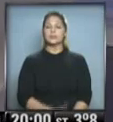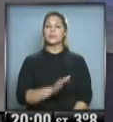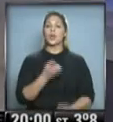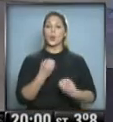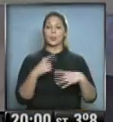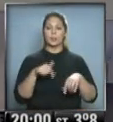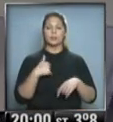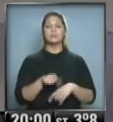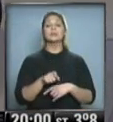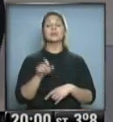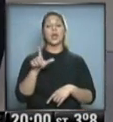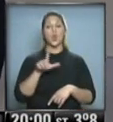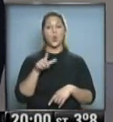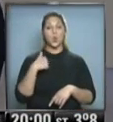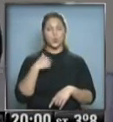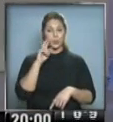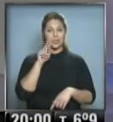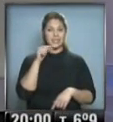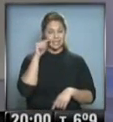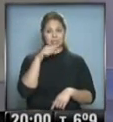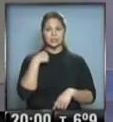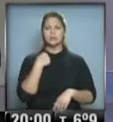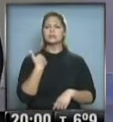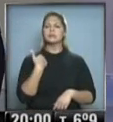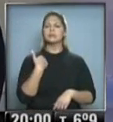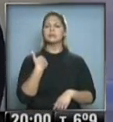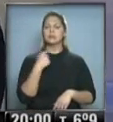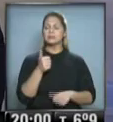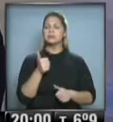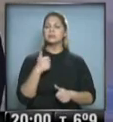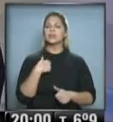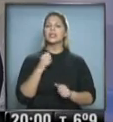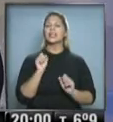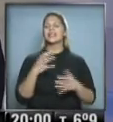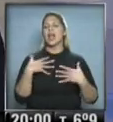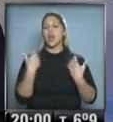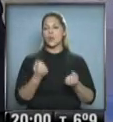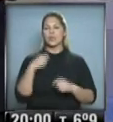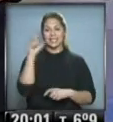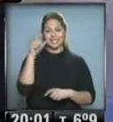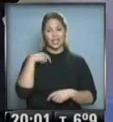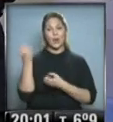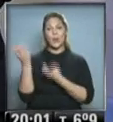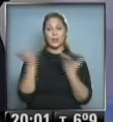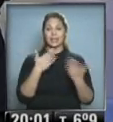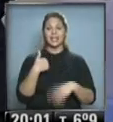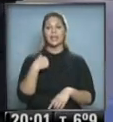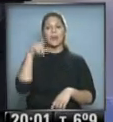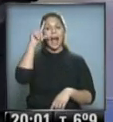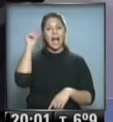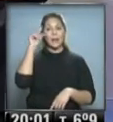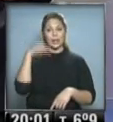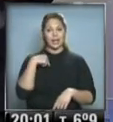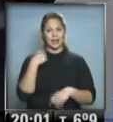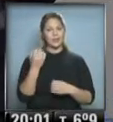comenzamos esta edición, este lunes de Visión 7 Central. Pronta recuperación, el deseo para Cecilia Aralatro y la bienvenida esta noche para Gabriela Previtera. ¿Cómo